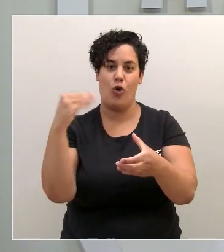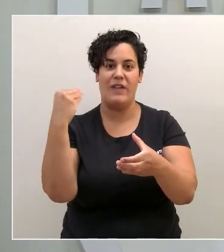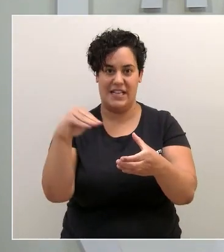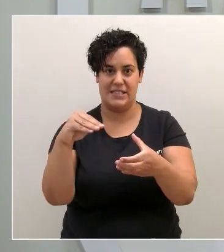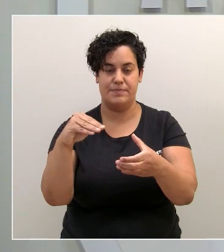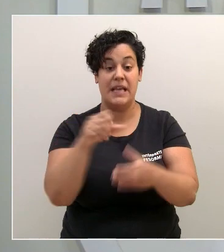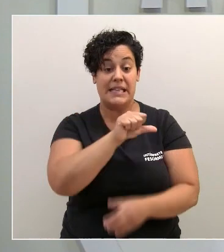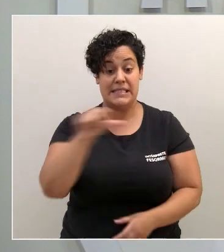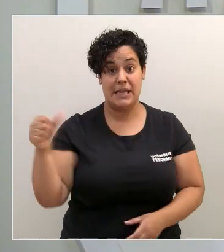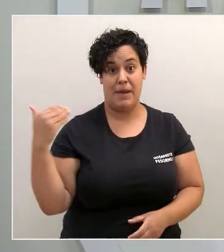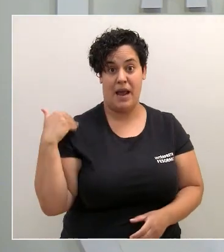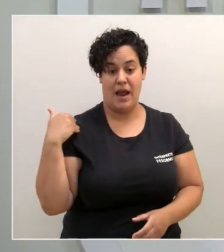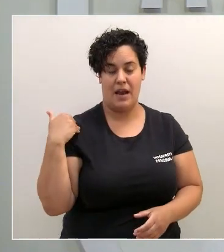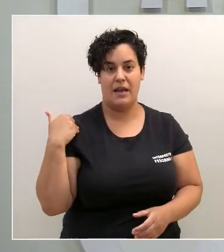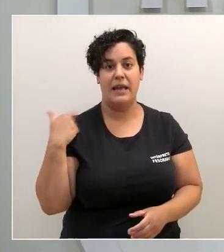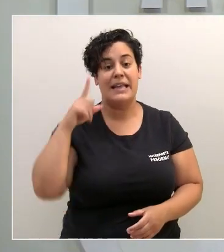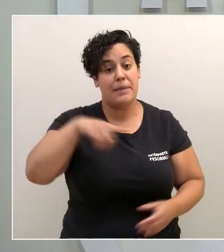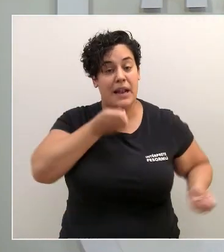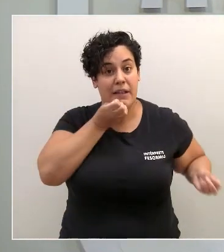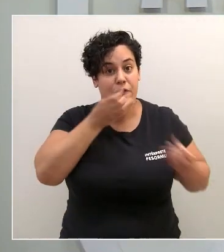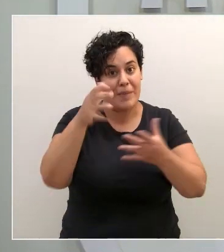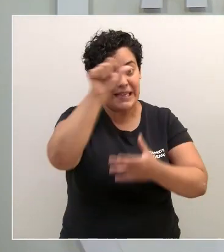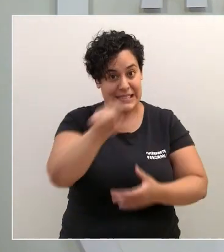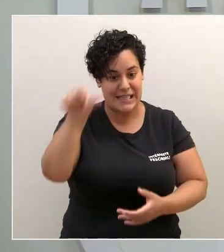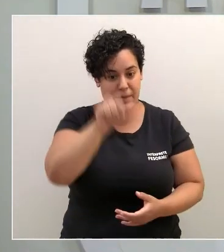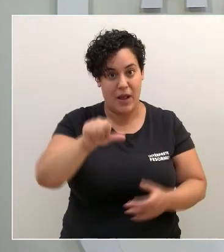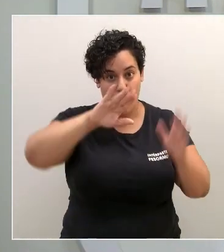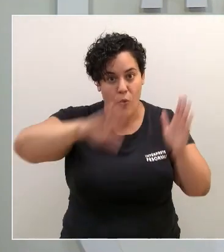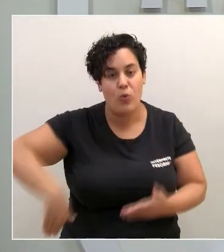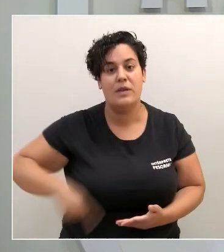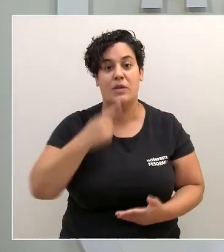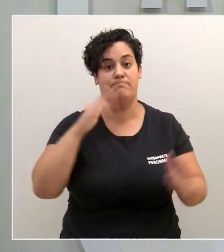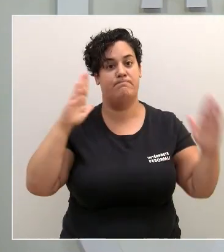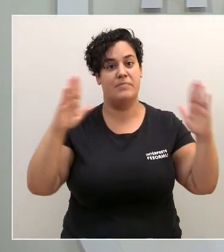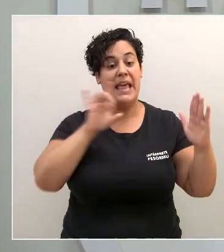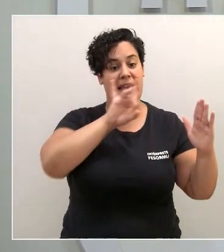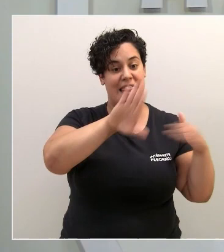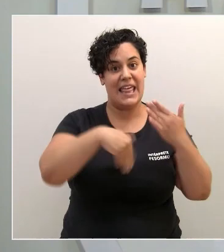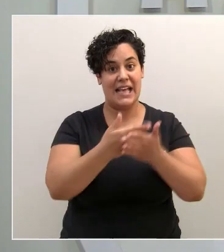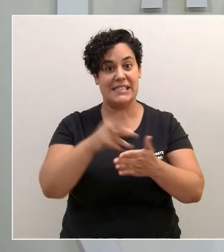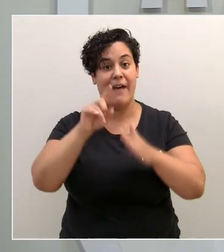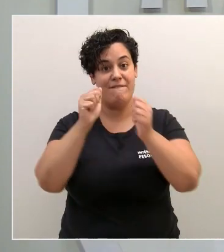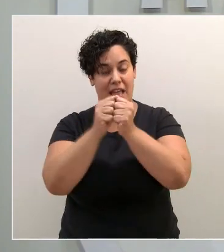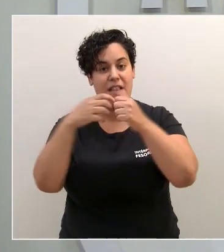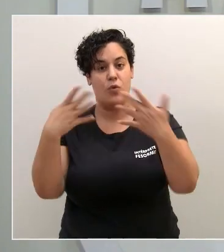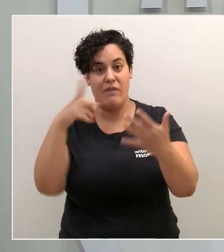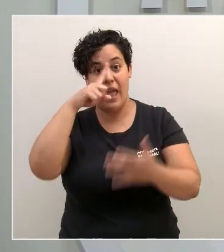última semana, y según el informe semanal, el tramo entre 15 y 29 años aglutina